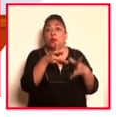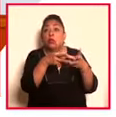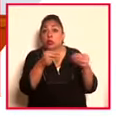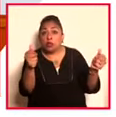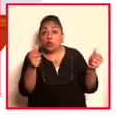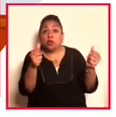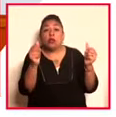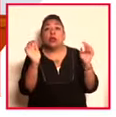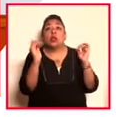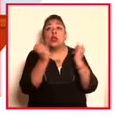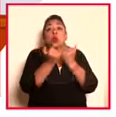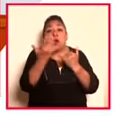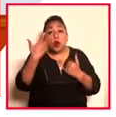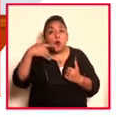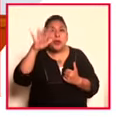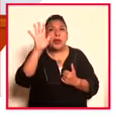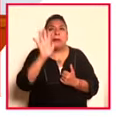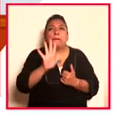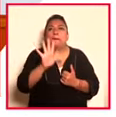Se disuelven, donde también hubiera como un aparato